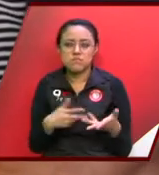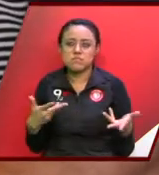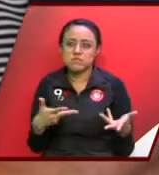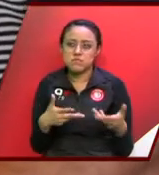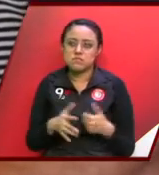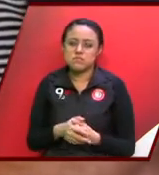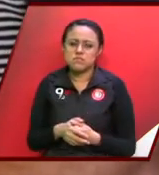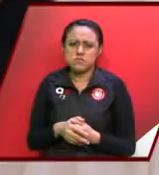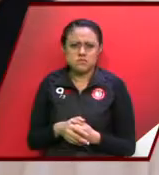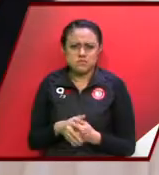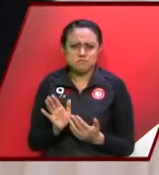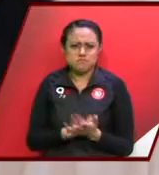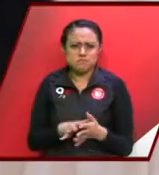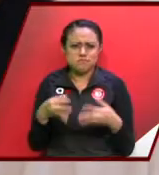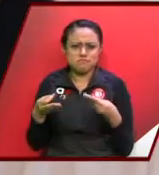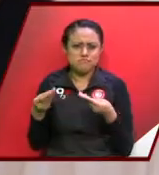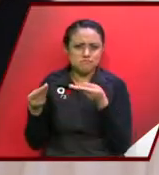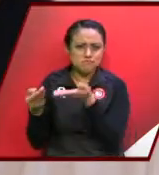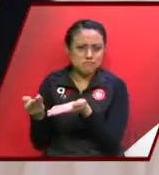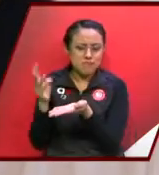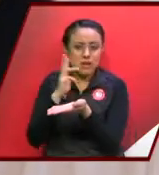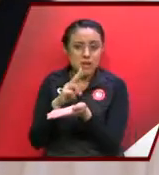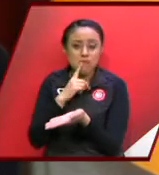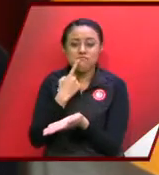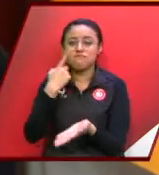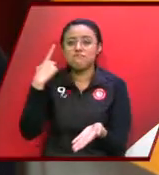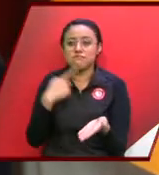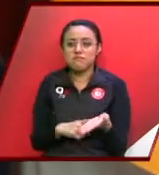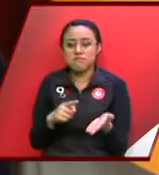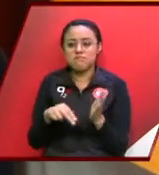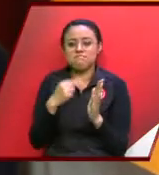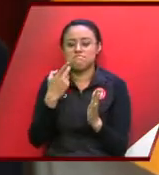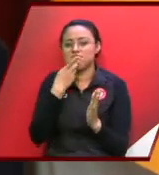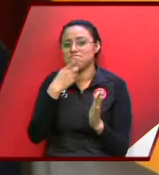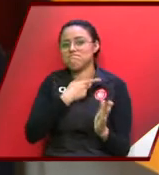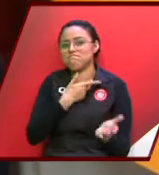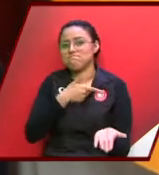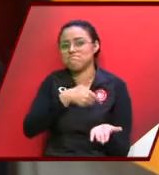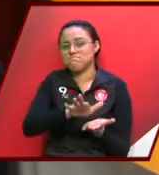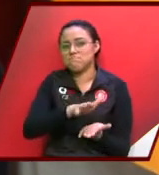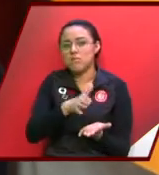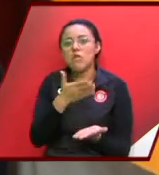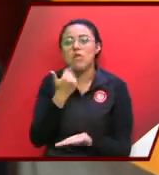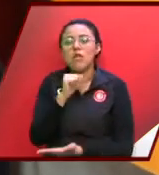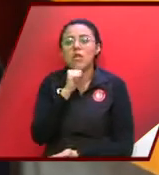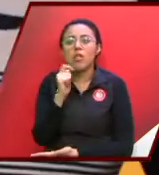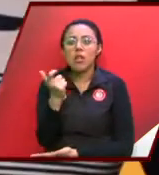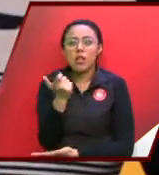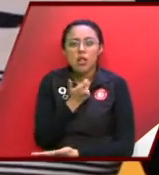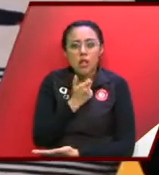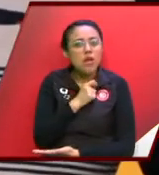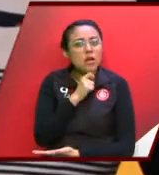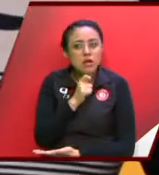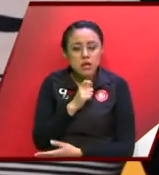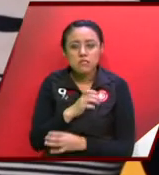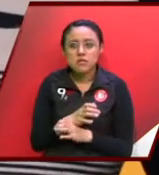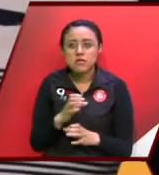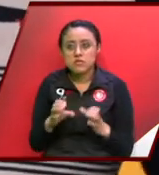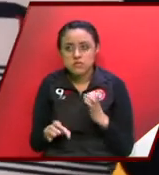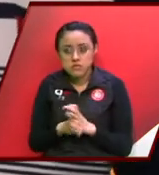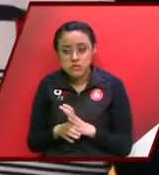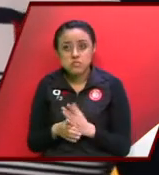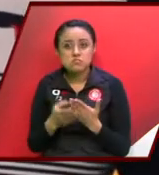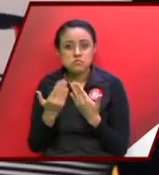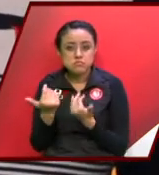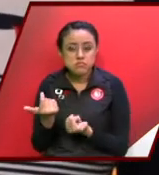que el haber llevado el documento fue la firma de su renuncia. Me despidieron, no me entregaron mi herramienta, no me dieron mi aguinaldo,